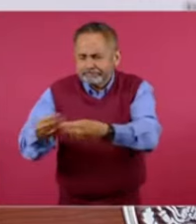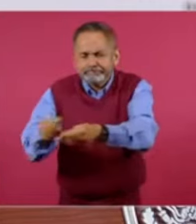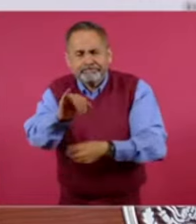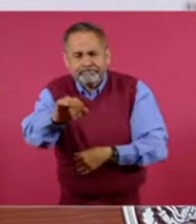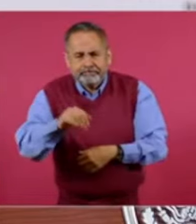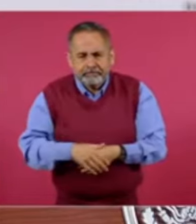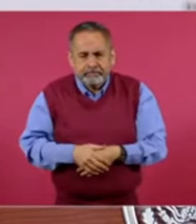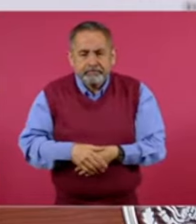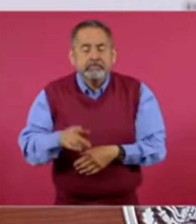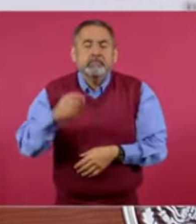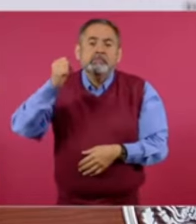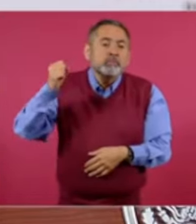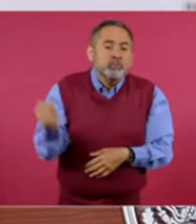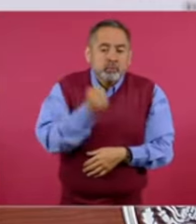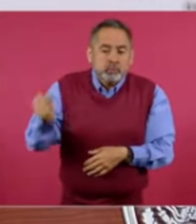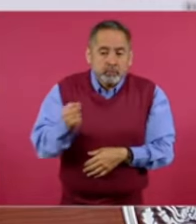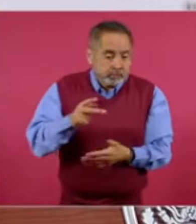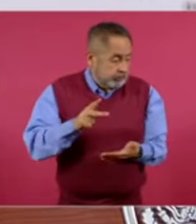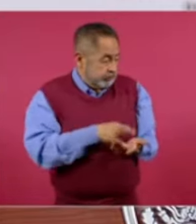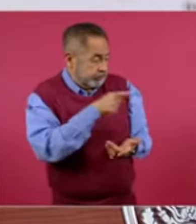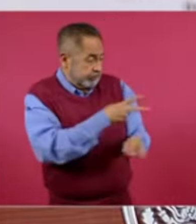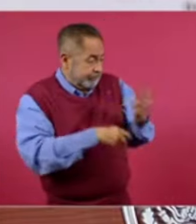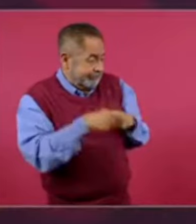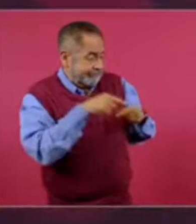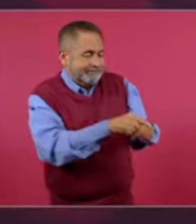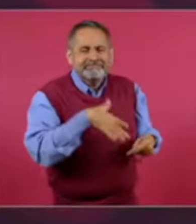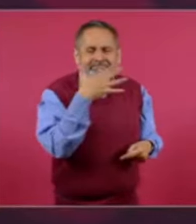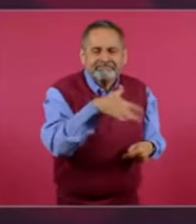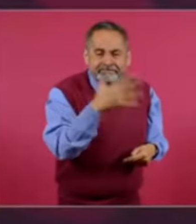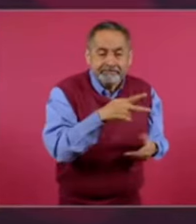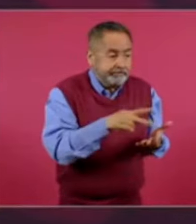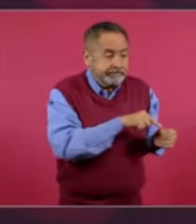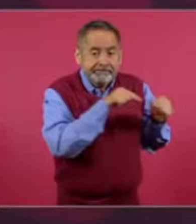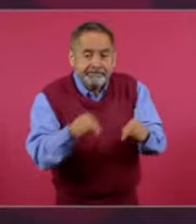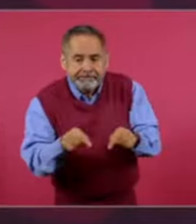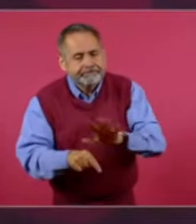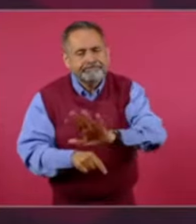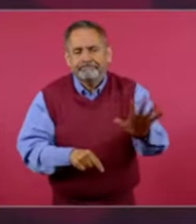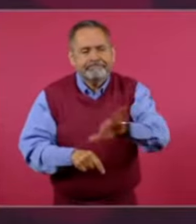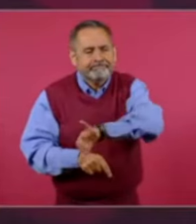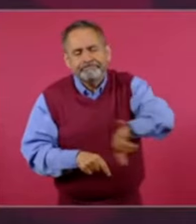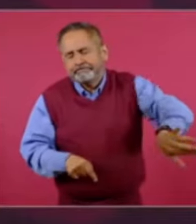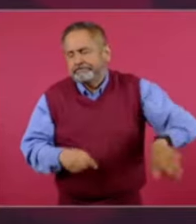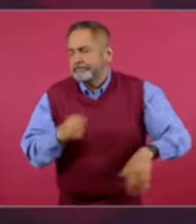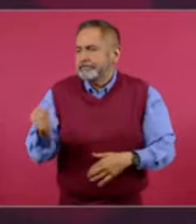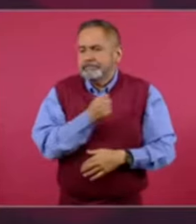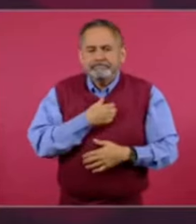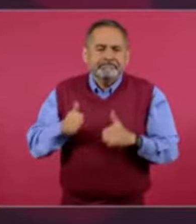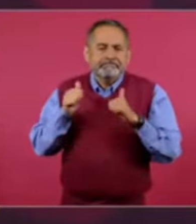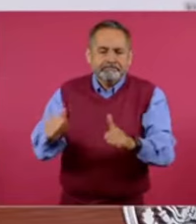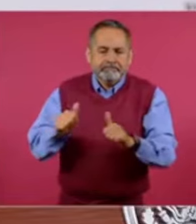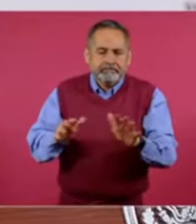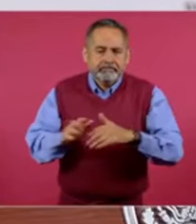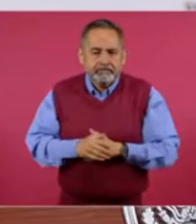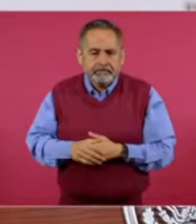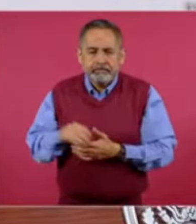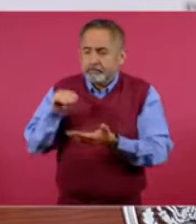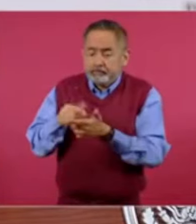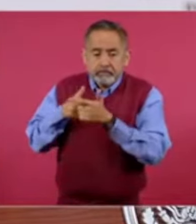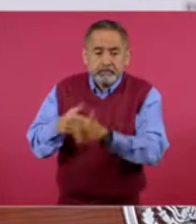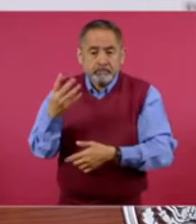no regresaron los corruptos. ¿O no van a regresar? Bien, presidente. Entonces, y va a continuar